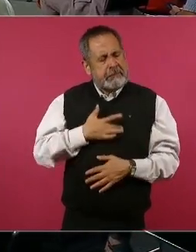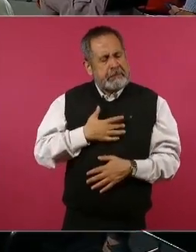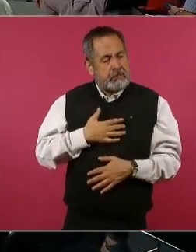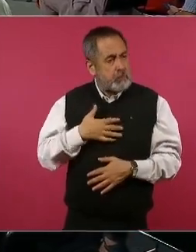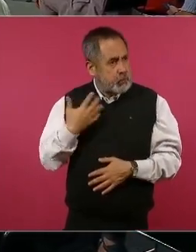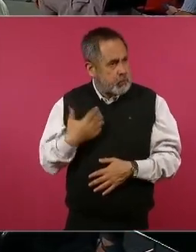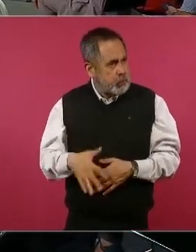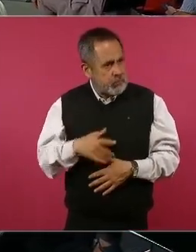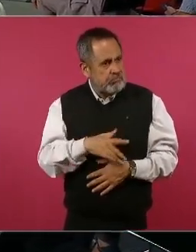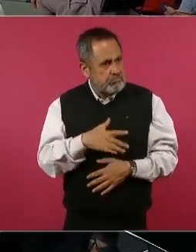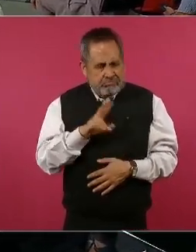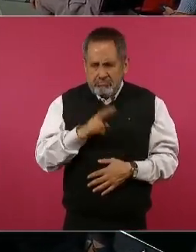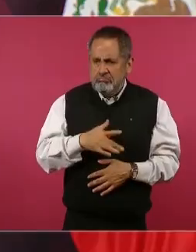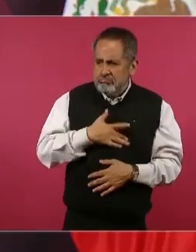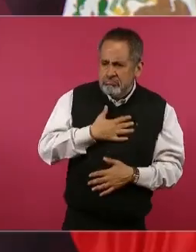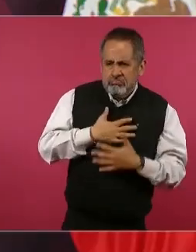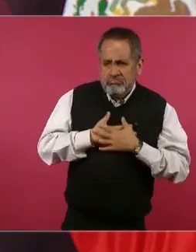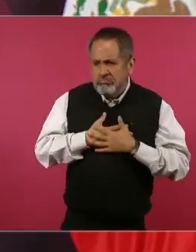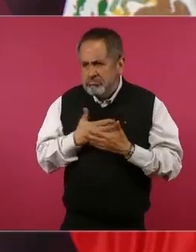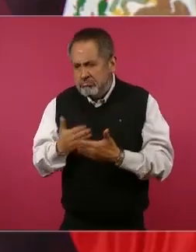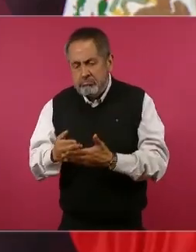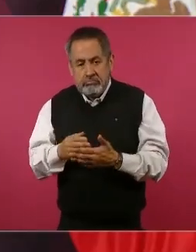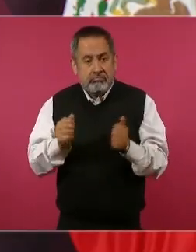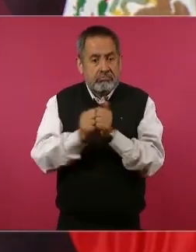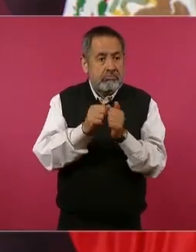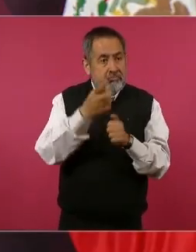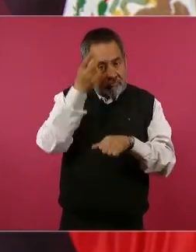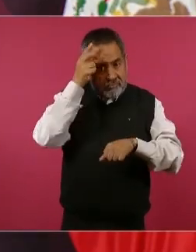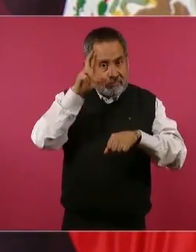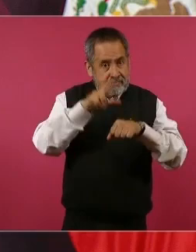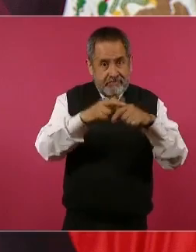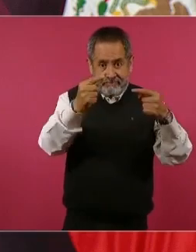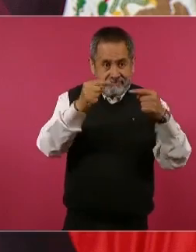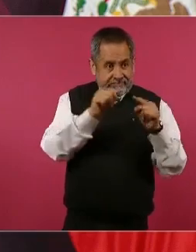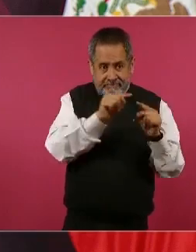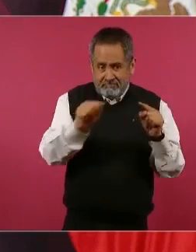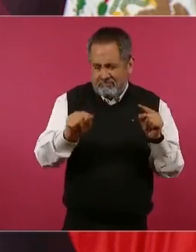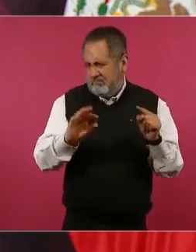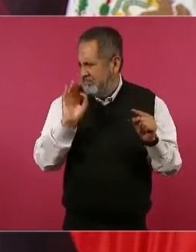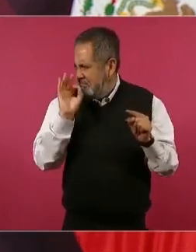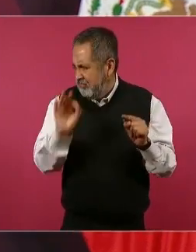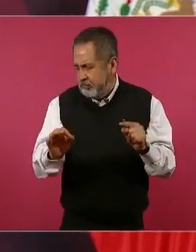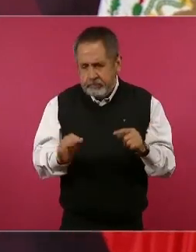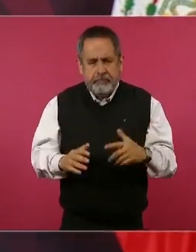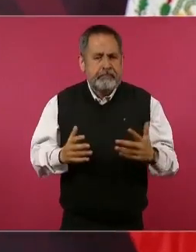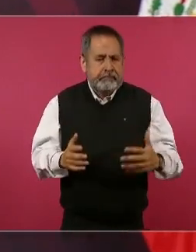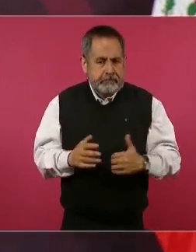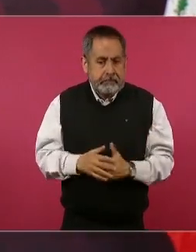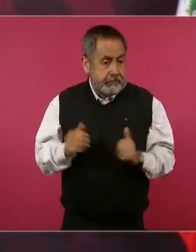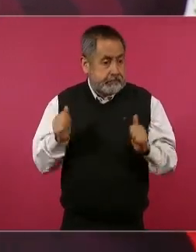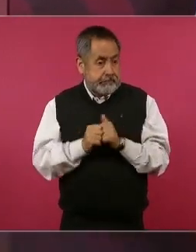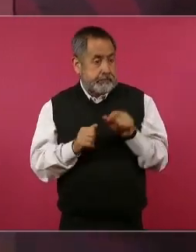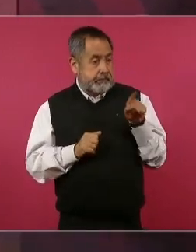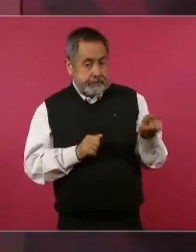y los directivos. Entonces, ¿qué estamos haciendo con